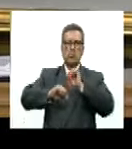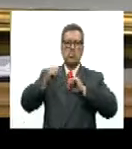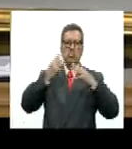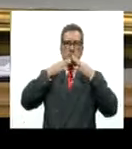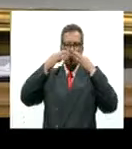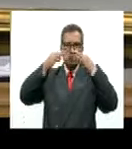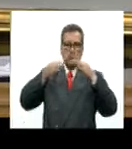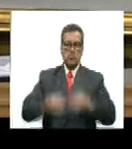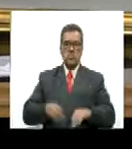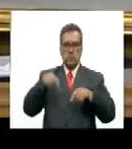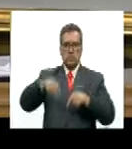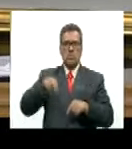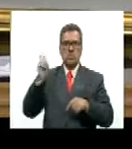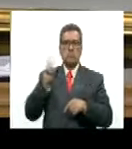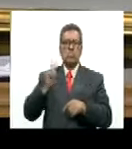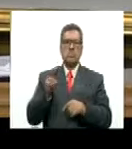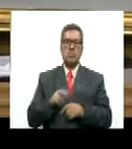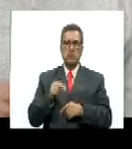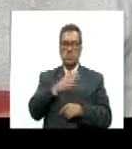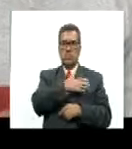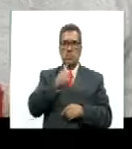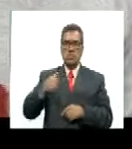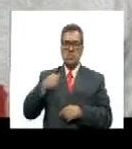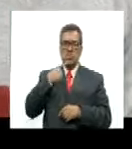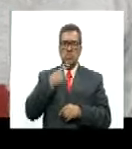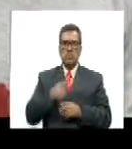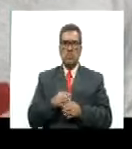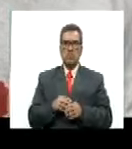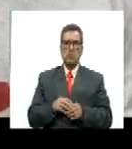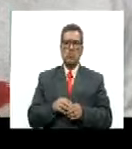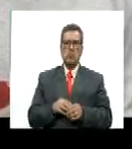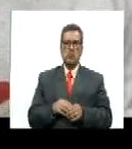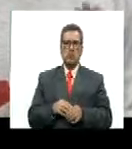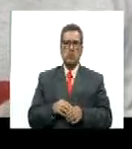verdad de Venezuela. Quisiéramos